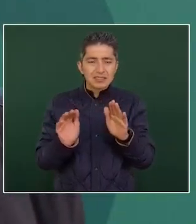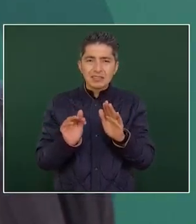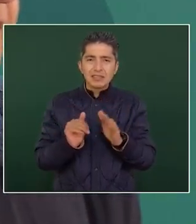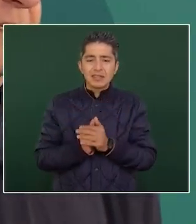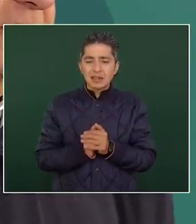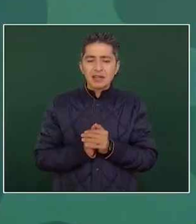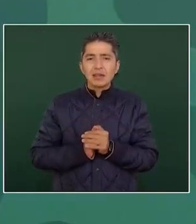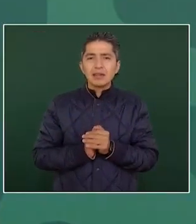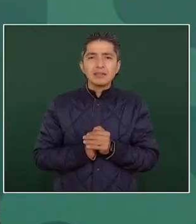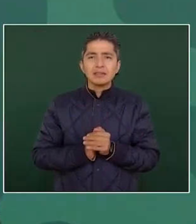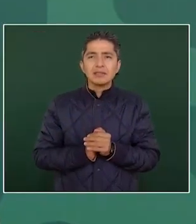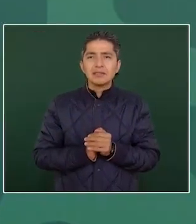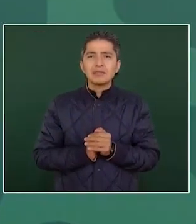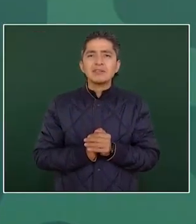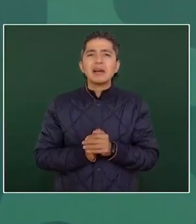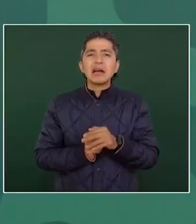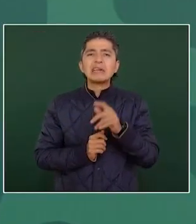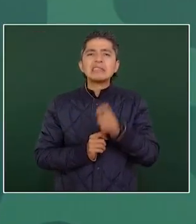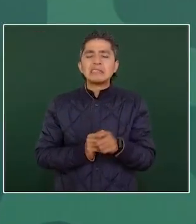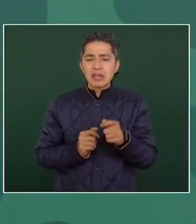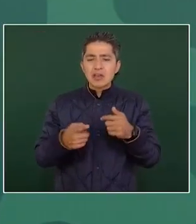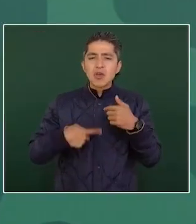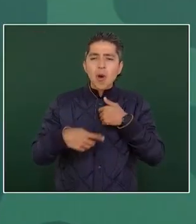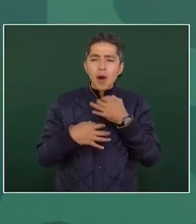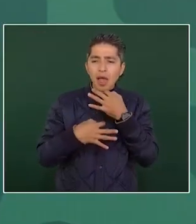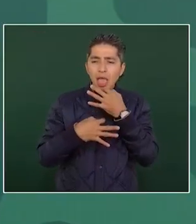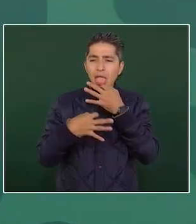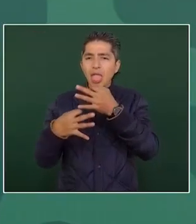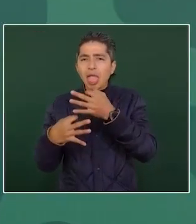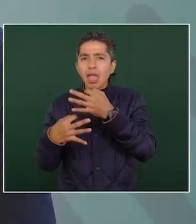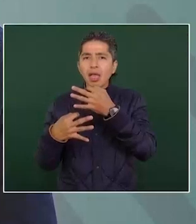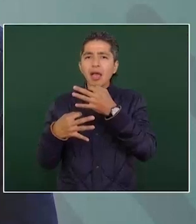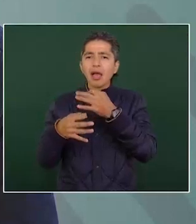caer en provocaciones.